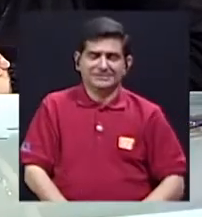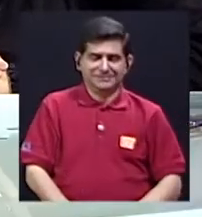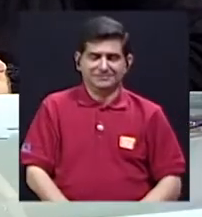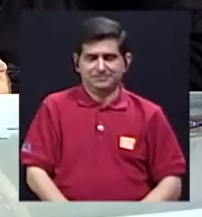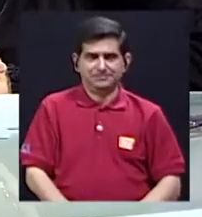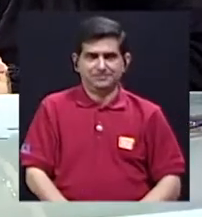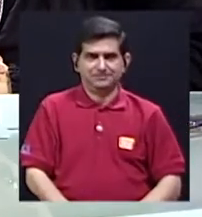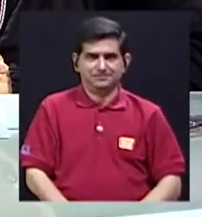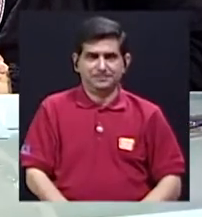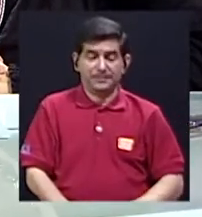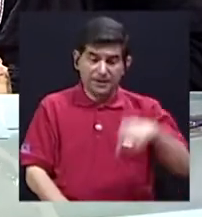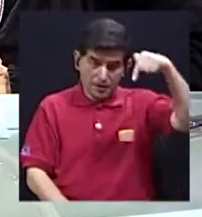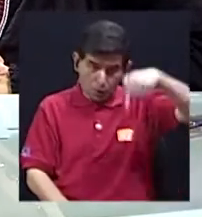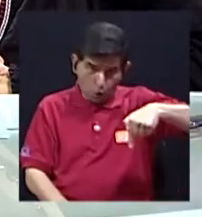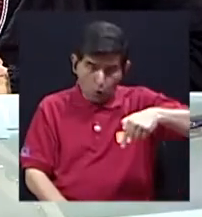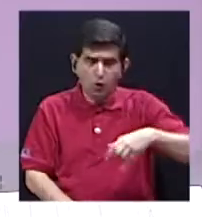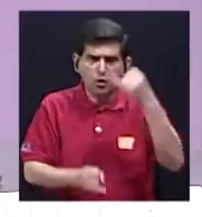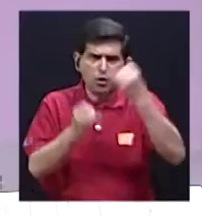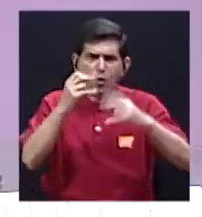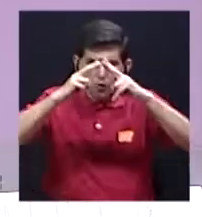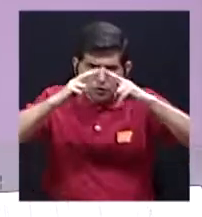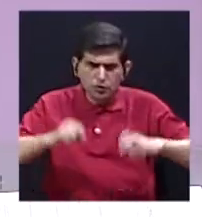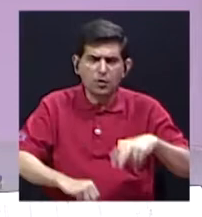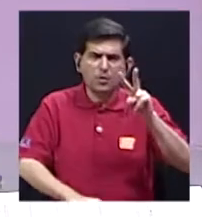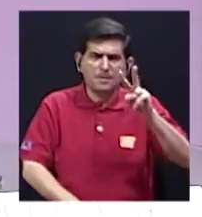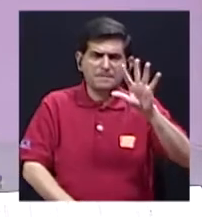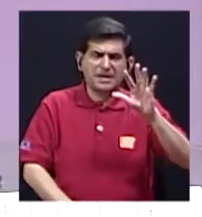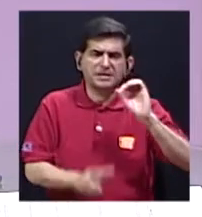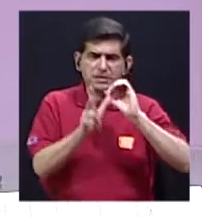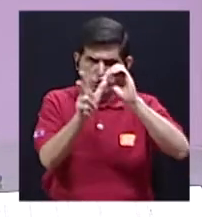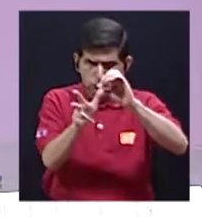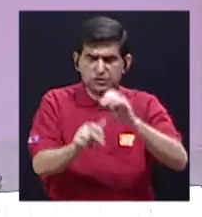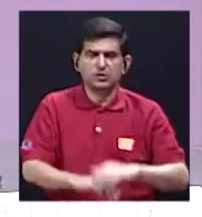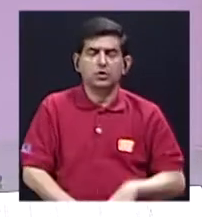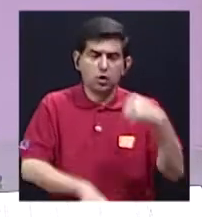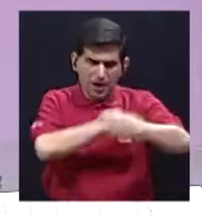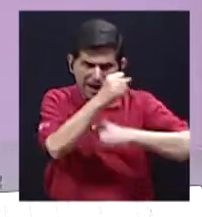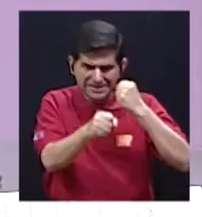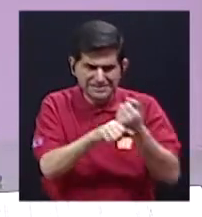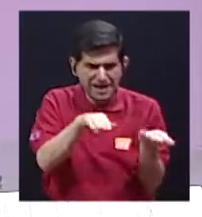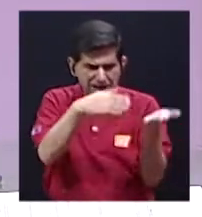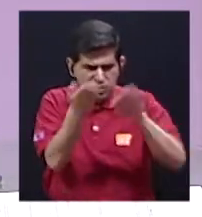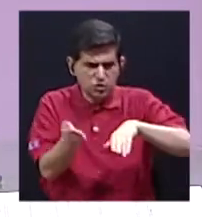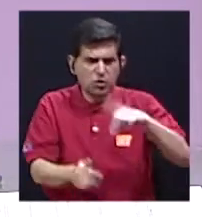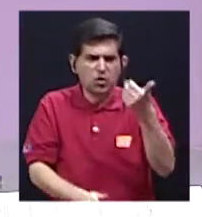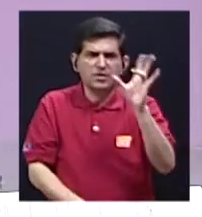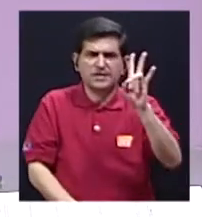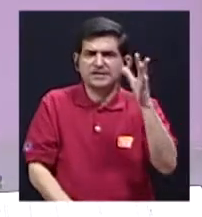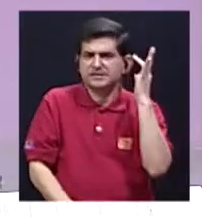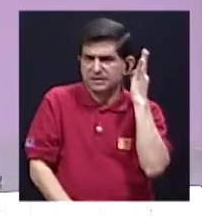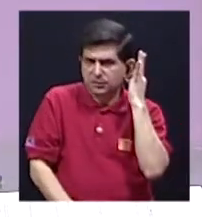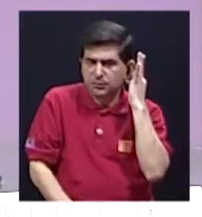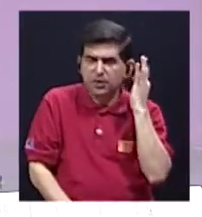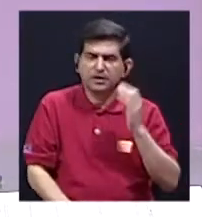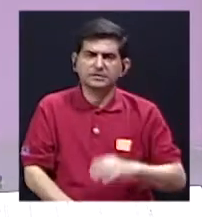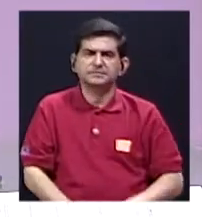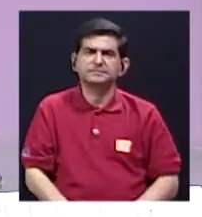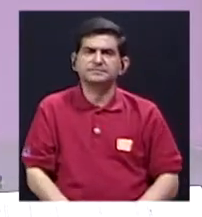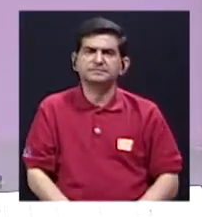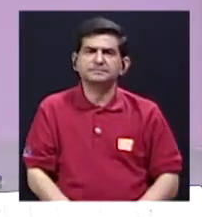al día de hoy al último corte el 25 de octubre este año han muerto 17 mujeres